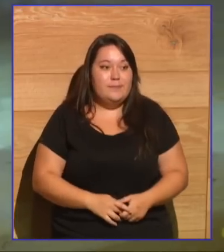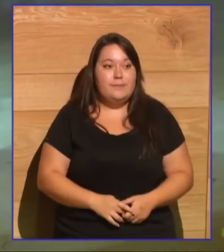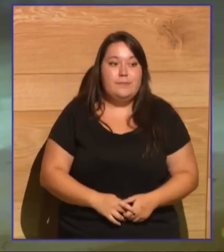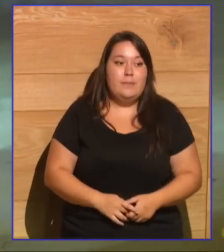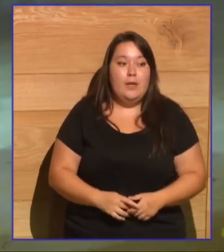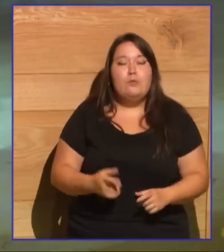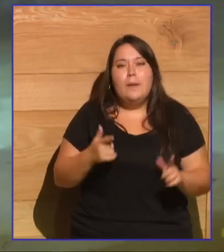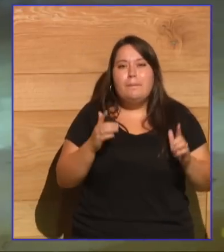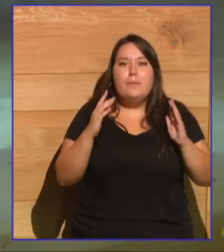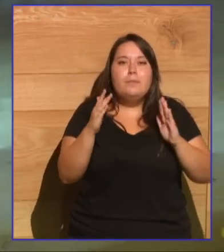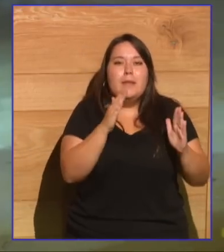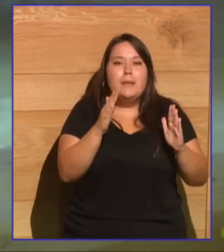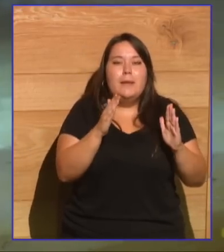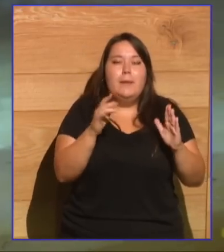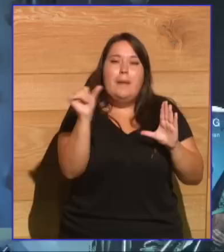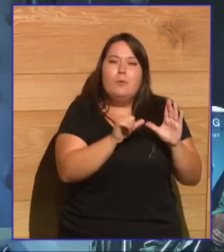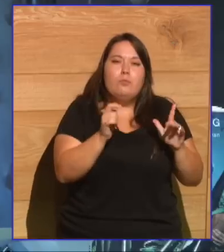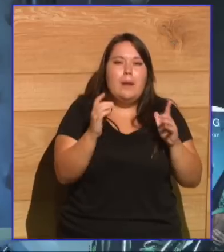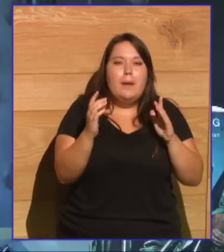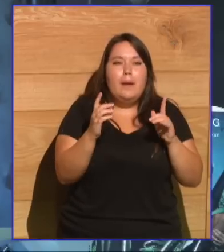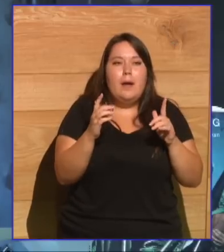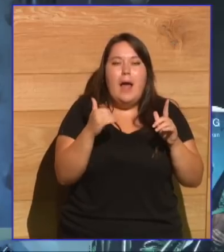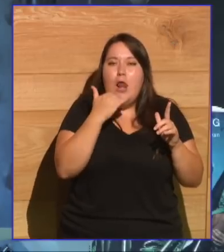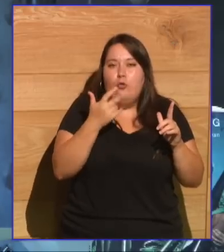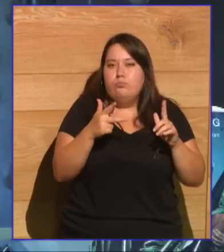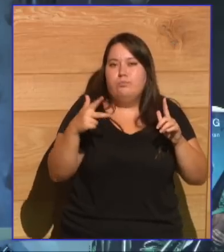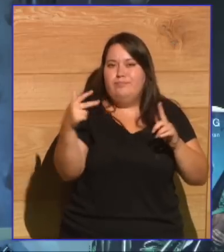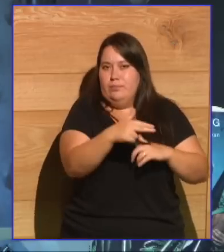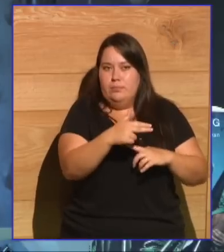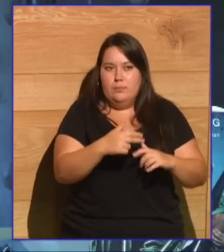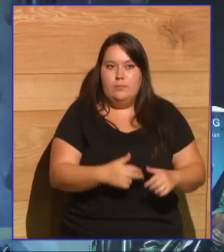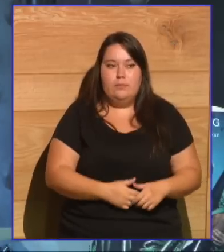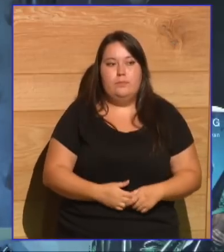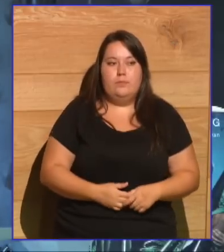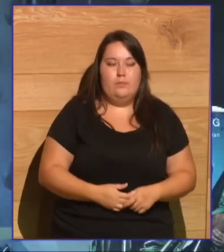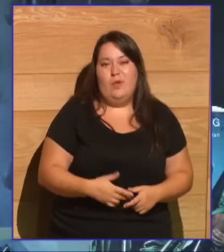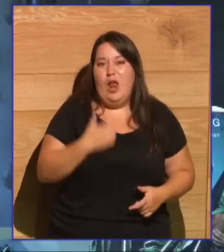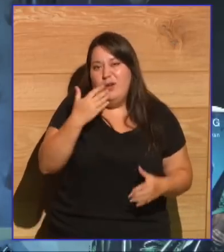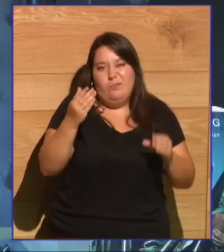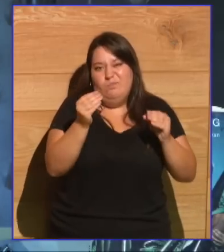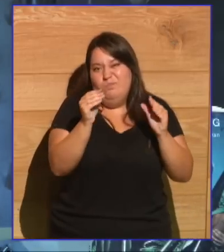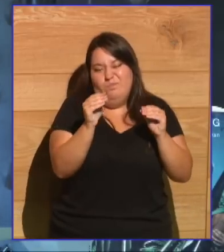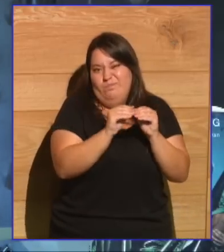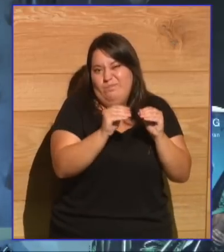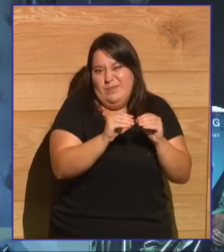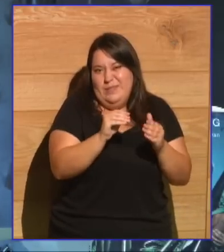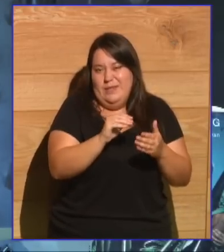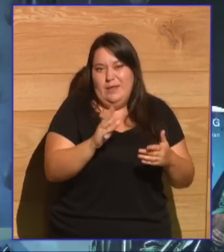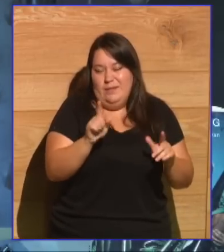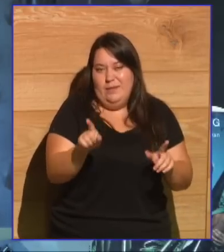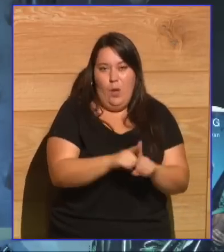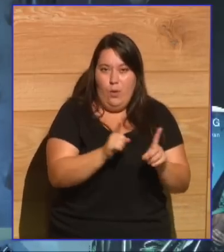por malas sino porque no tienen ningún sentido que hiciera una versión remontada no tienen ningún sentido con solución a los hijos del 25 aniversario